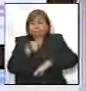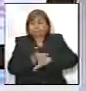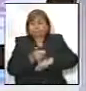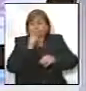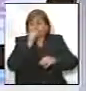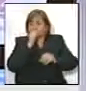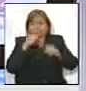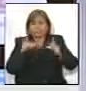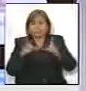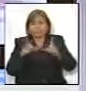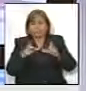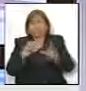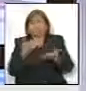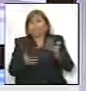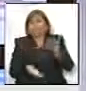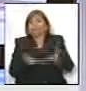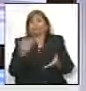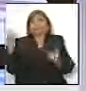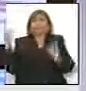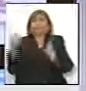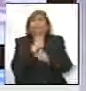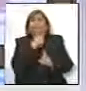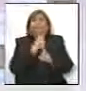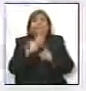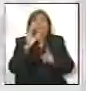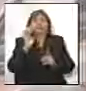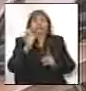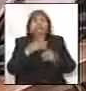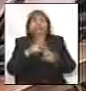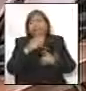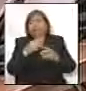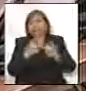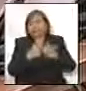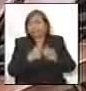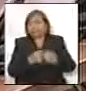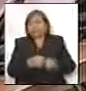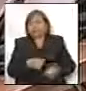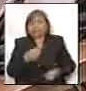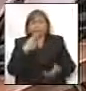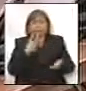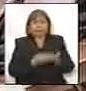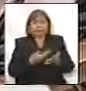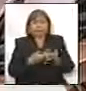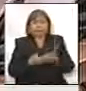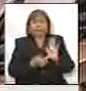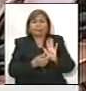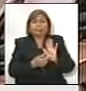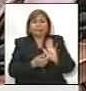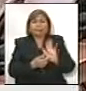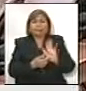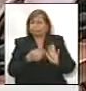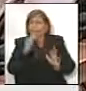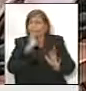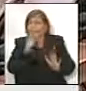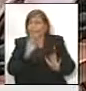periodística por supuestamente haber golpeado a su expareja. Como medio de prueba, que